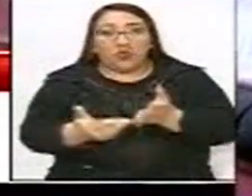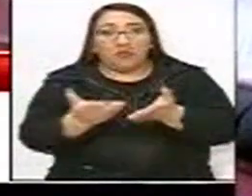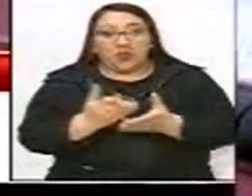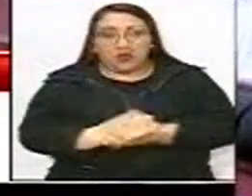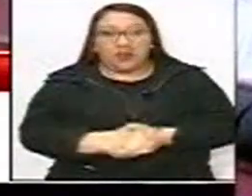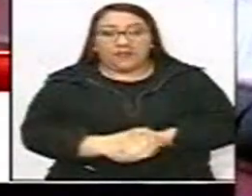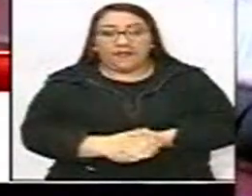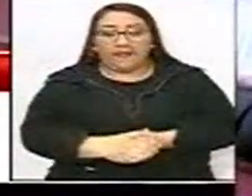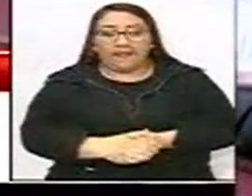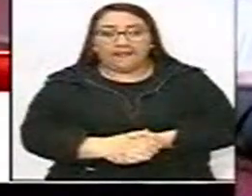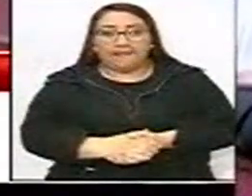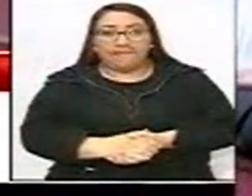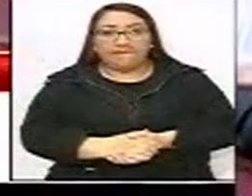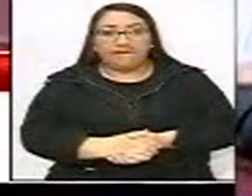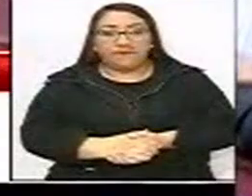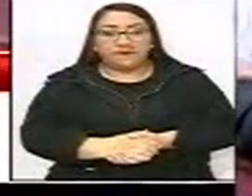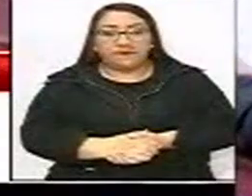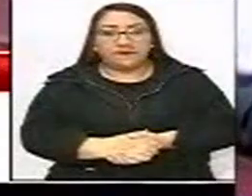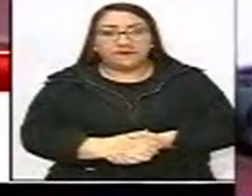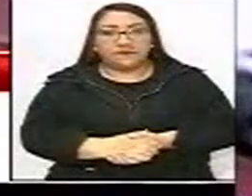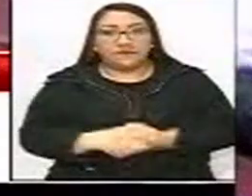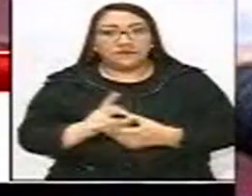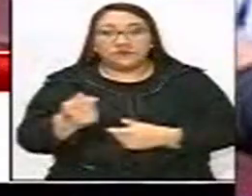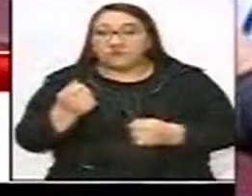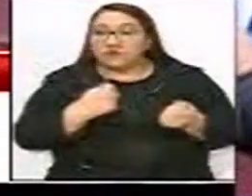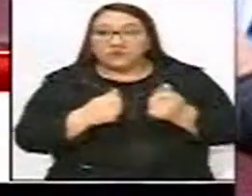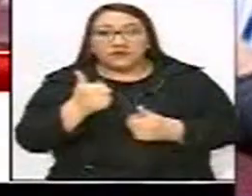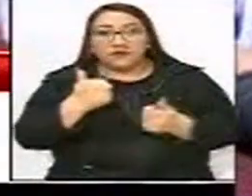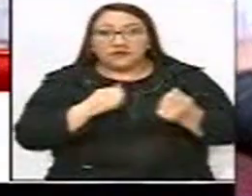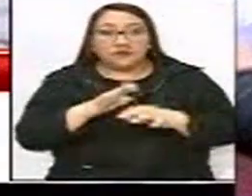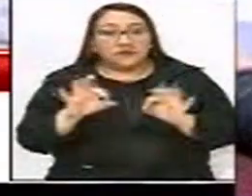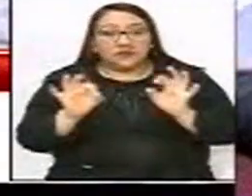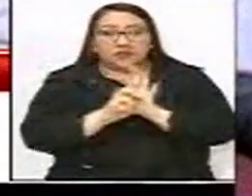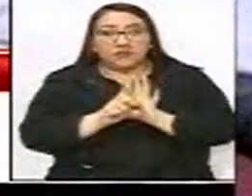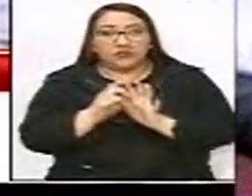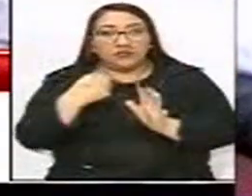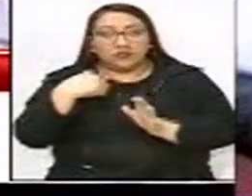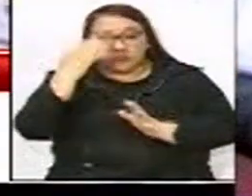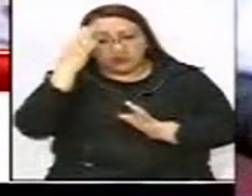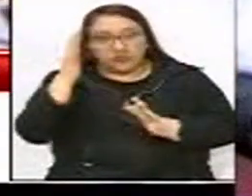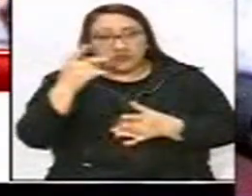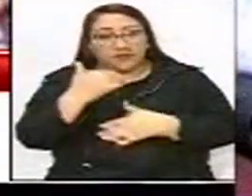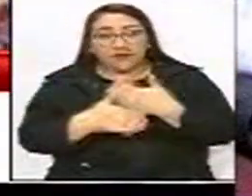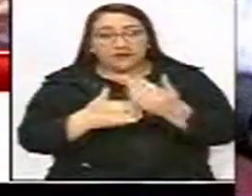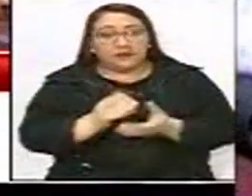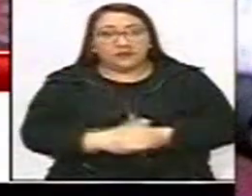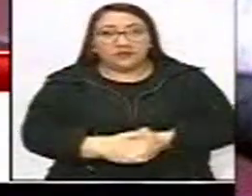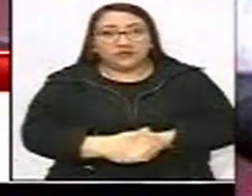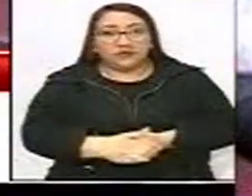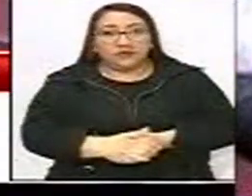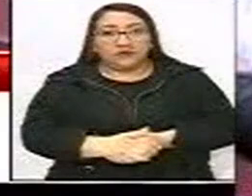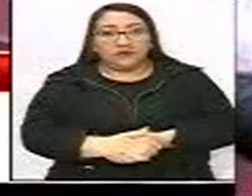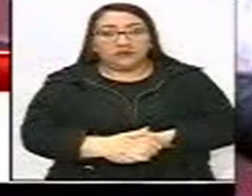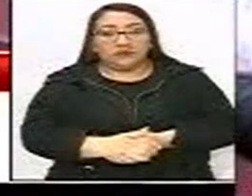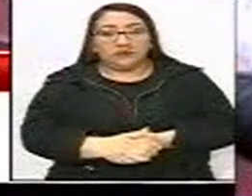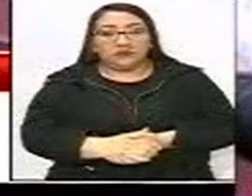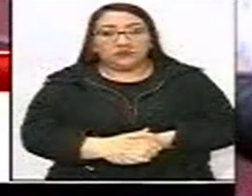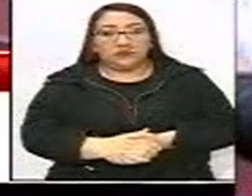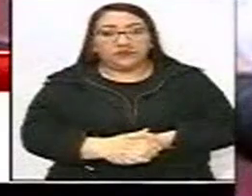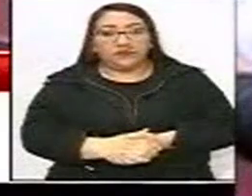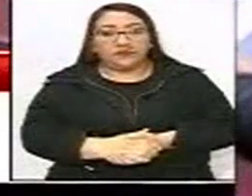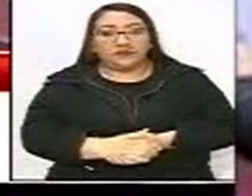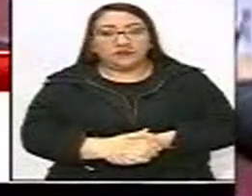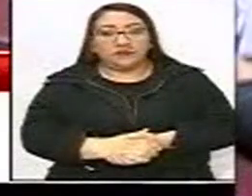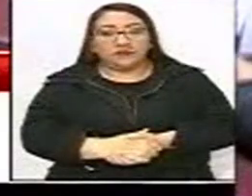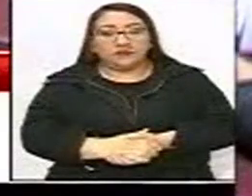documento, no se cuestionan ni administrativa ni legalmente, porque tengo entendido que no hay ningún procedimiento de por medio, y que